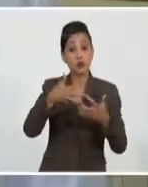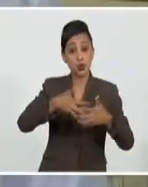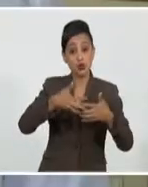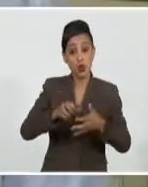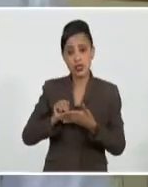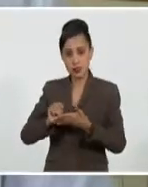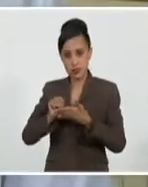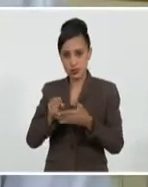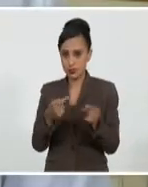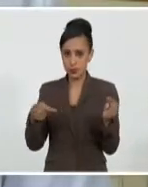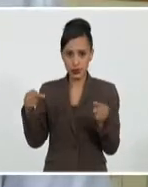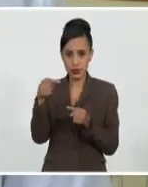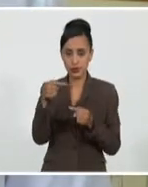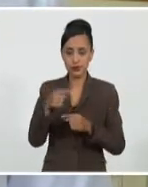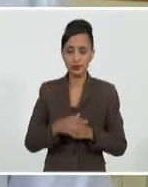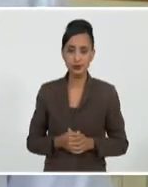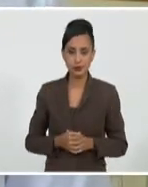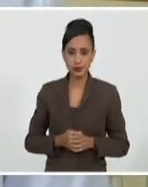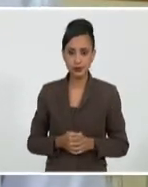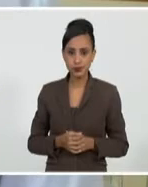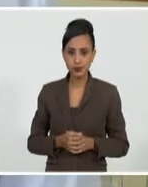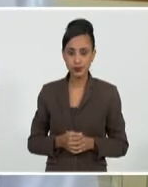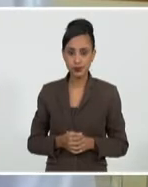La inspección sanitaria estatal nuestra